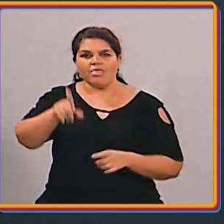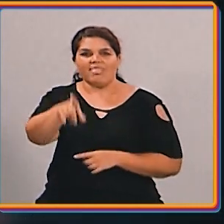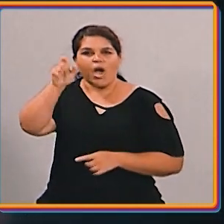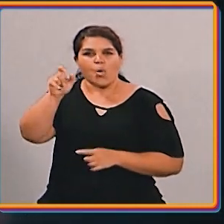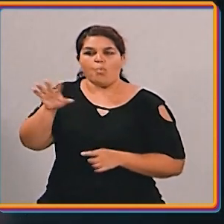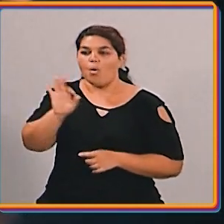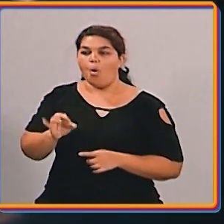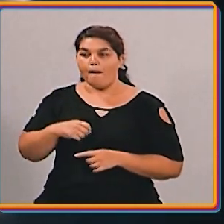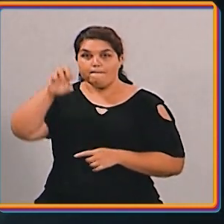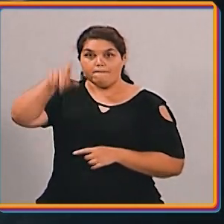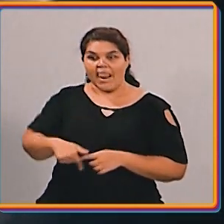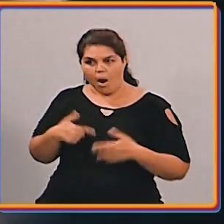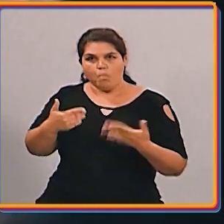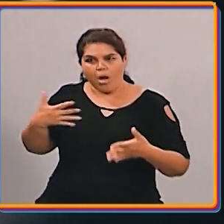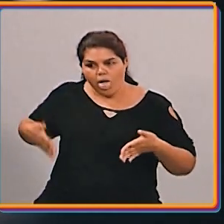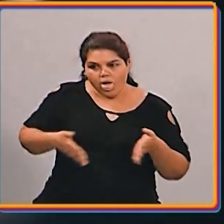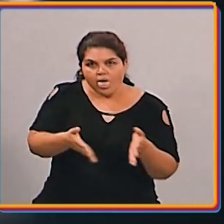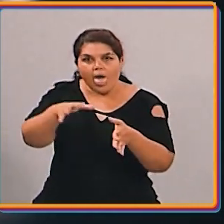que nuestros planes sean descubiertos.